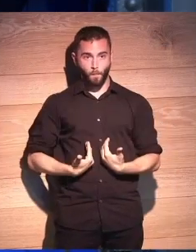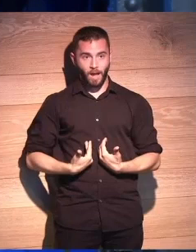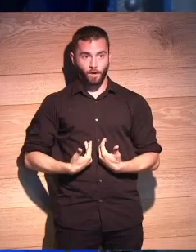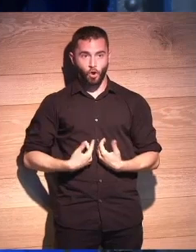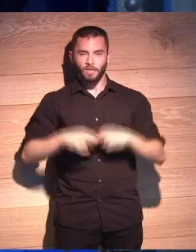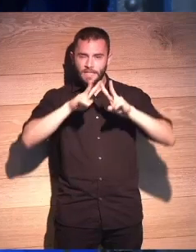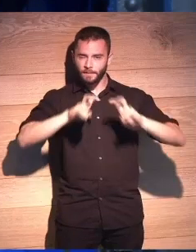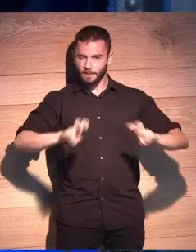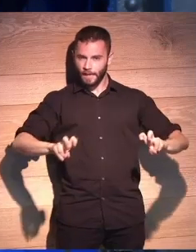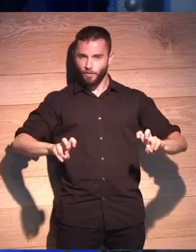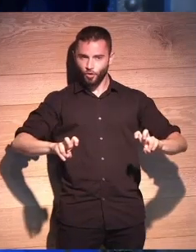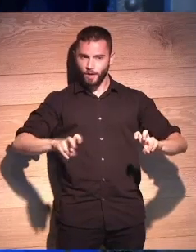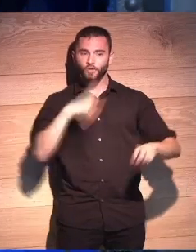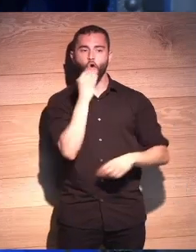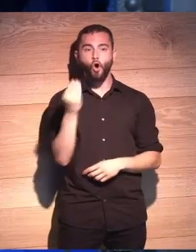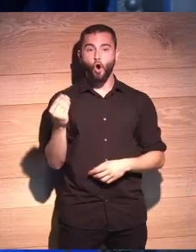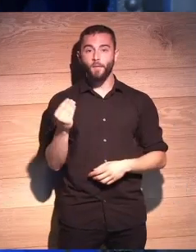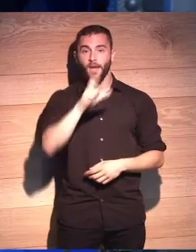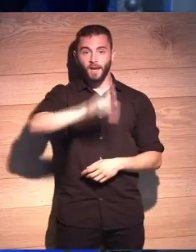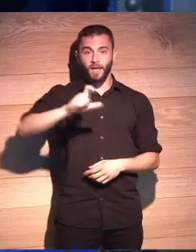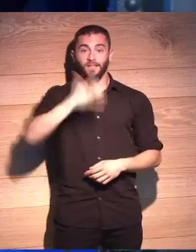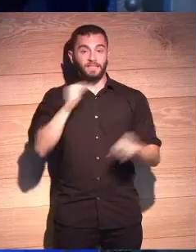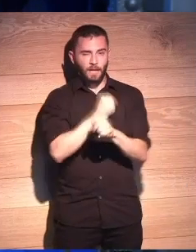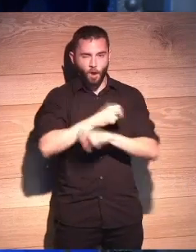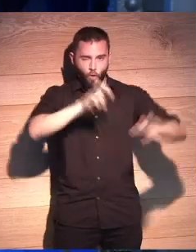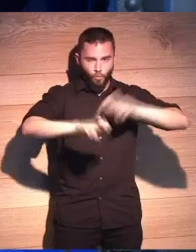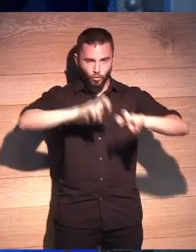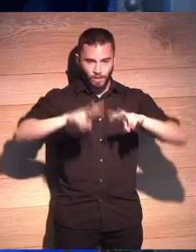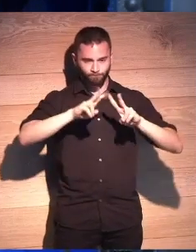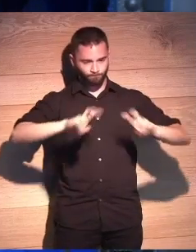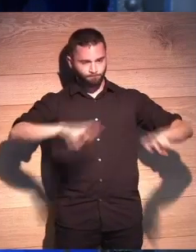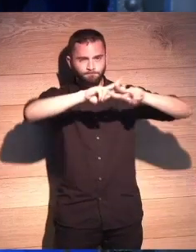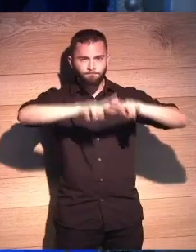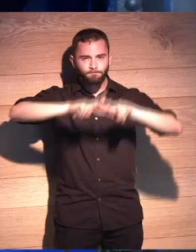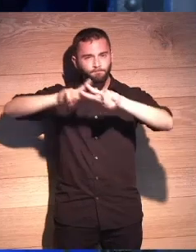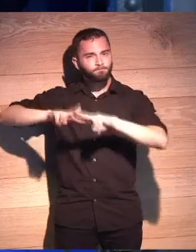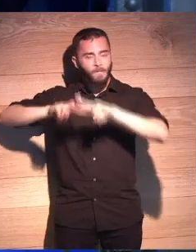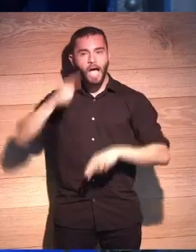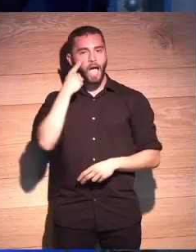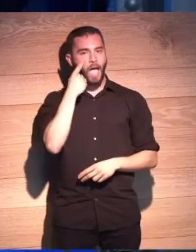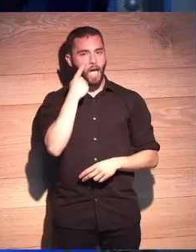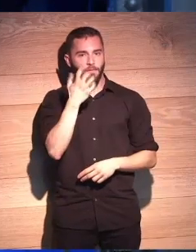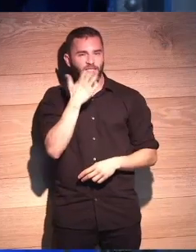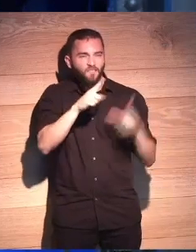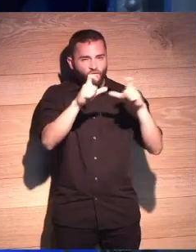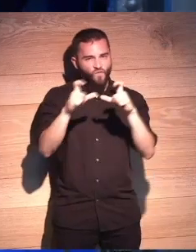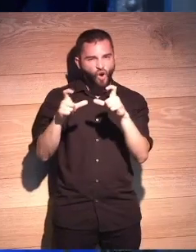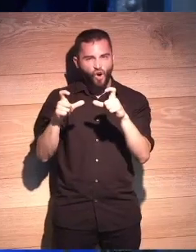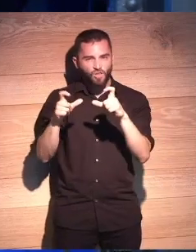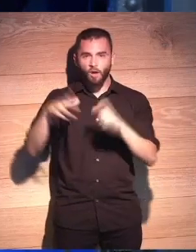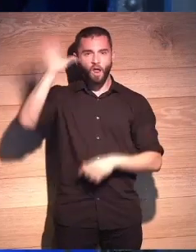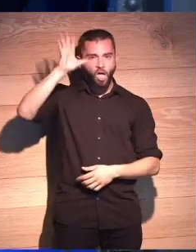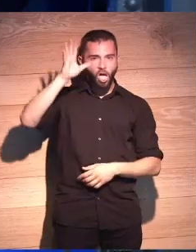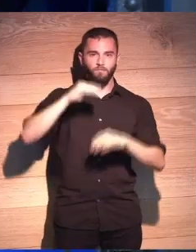unas investigaciones de los jóvenes cuando buscan trabajo. Hacen unos chequeos a ver si pues salen fotos